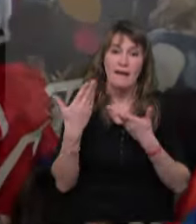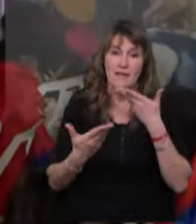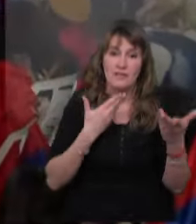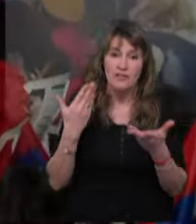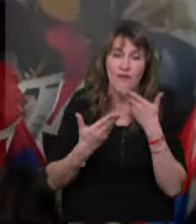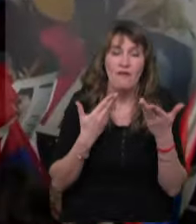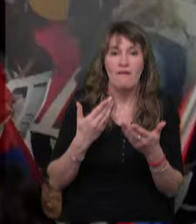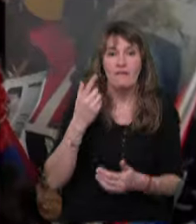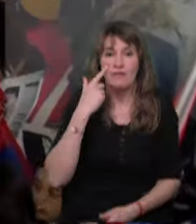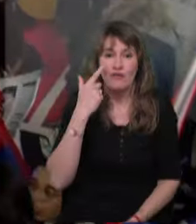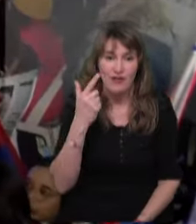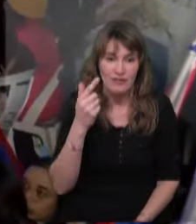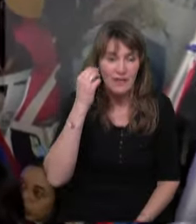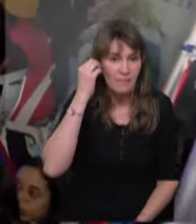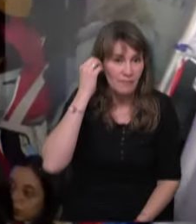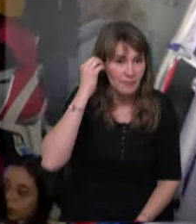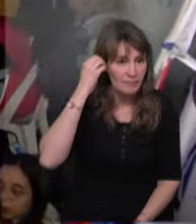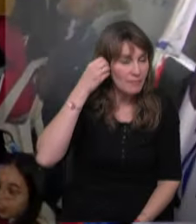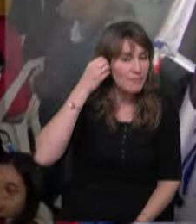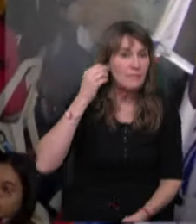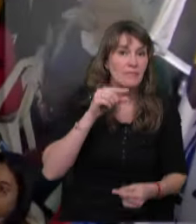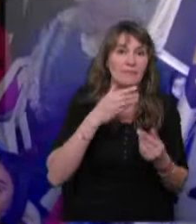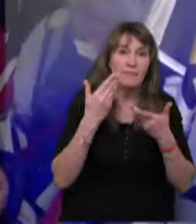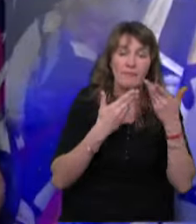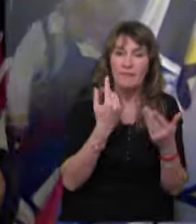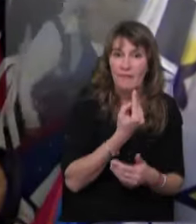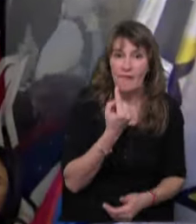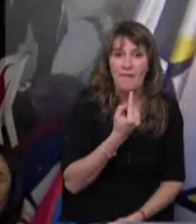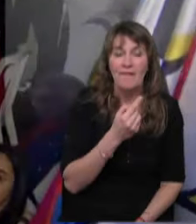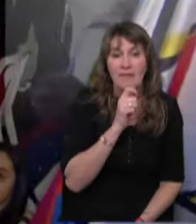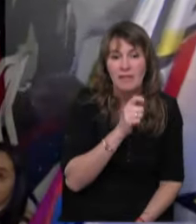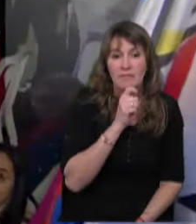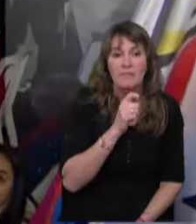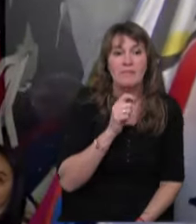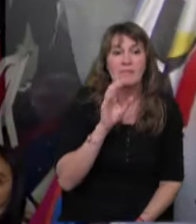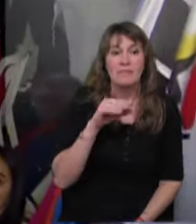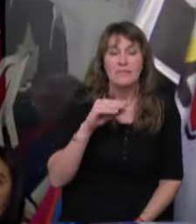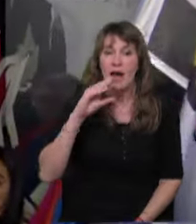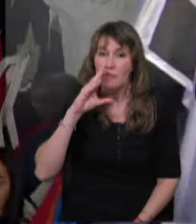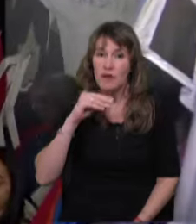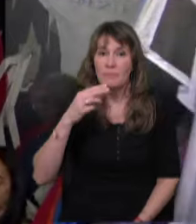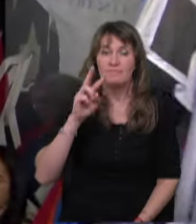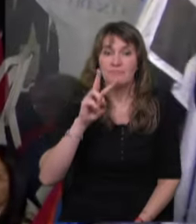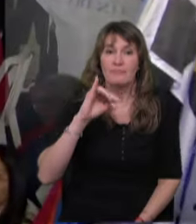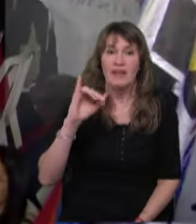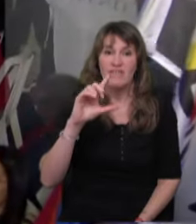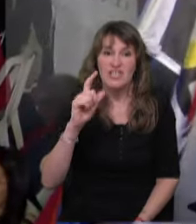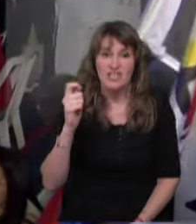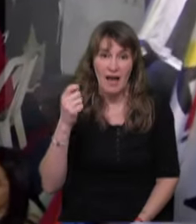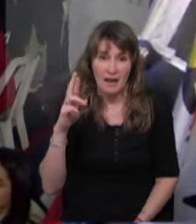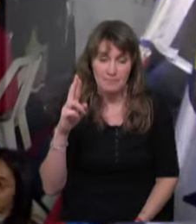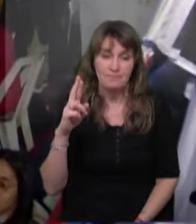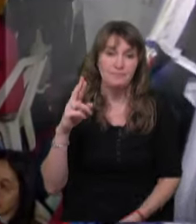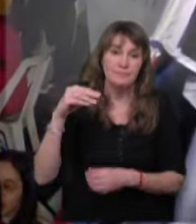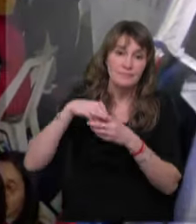reconocidos también de su trayectoria solista. Hizo uso de la palabra Graciela Villar, presidenta de la departamental